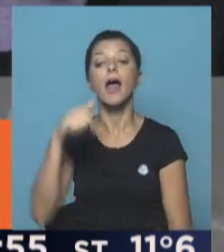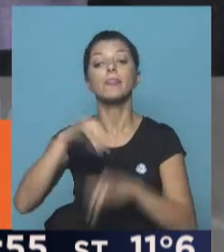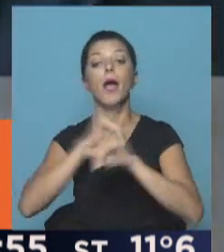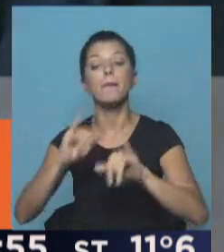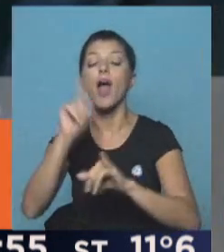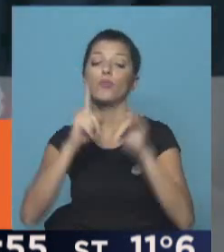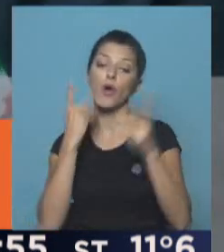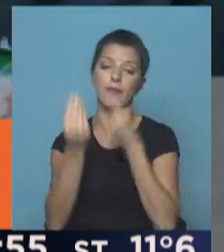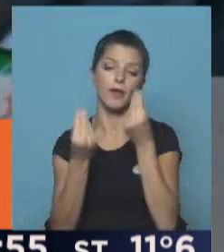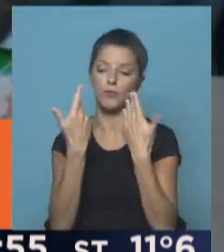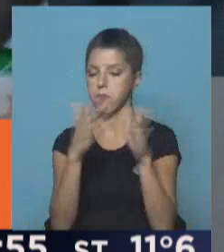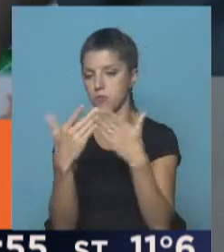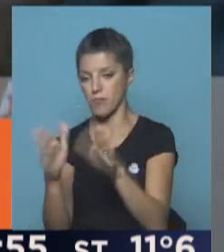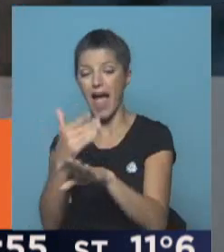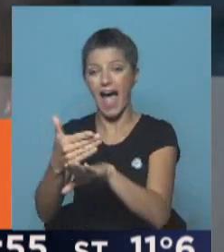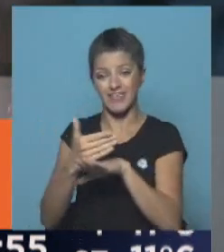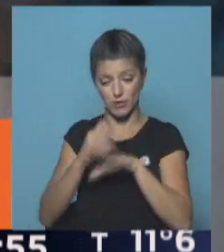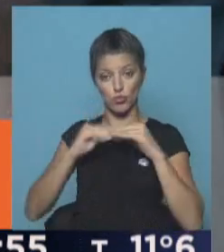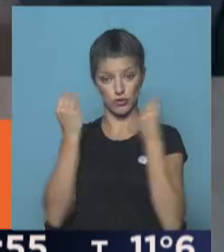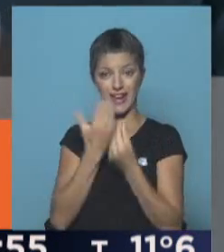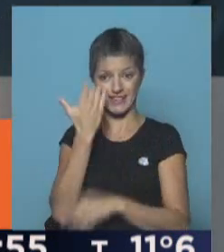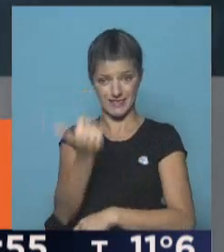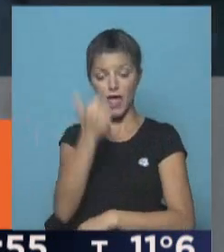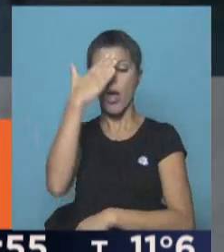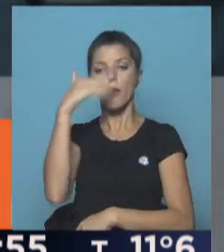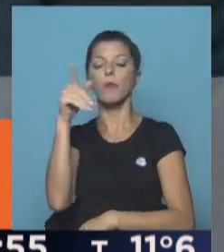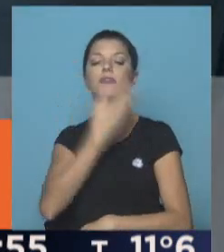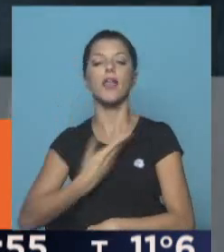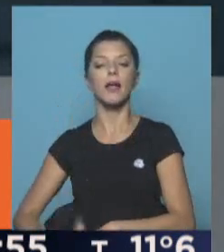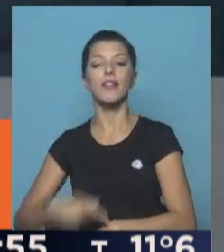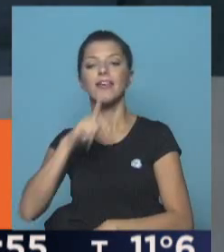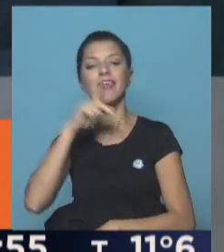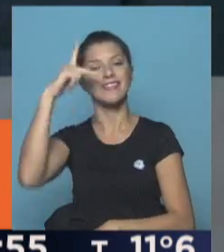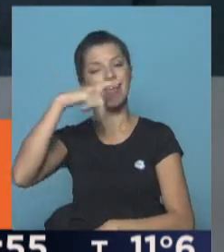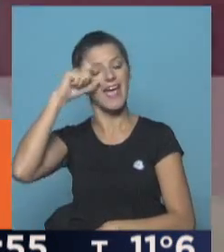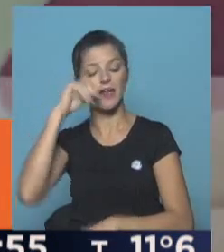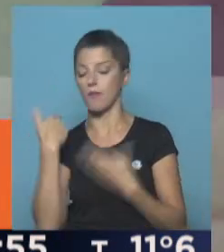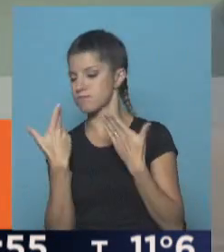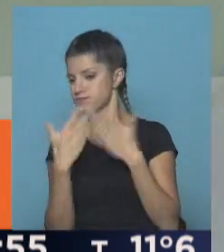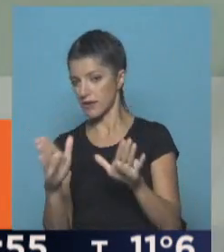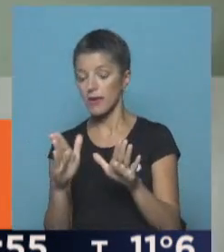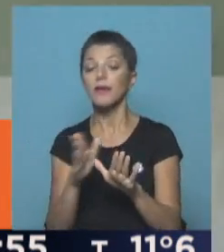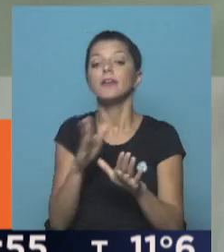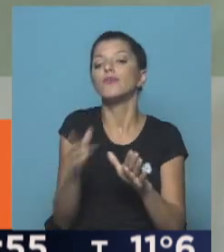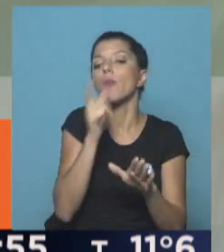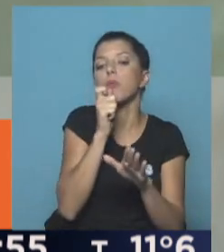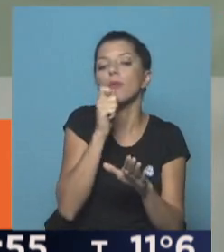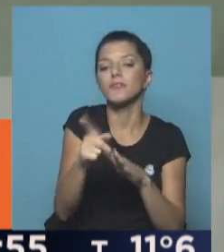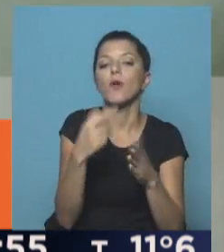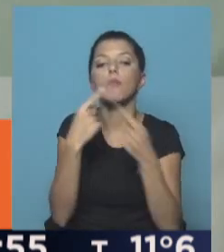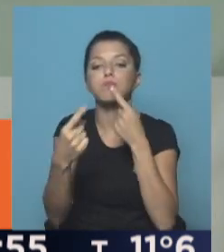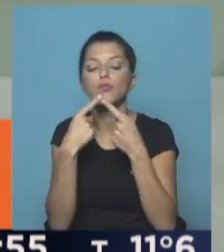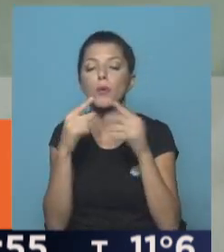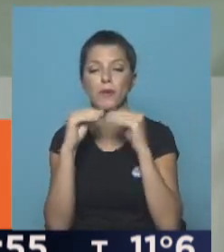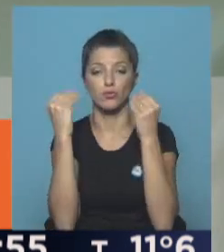algunos candidatos eran 6 finalmente el alcalde de teherán no compitió y fue prácticamente un plebiscito por el resultado estamos